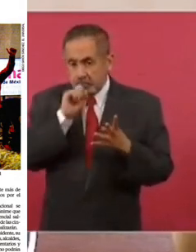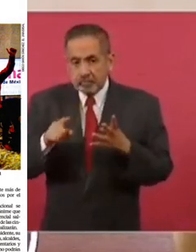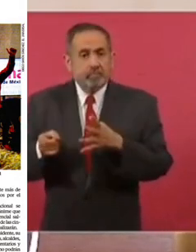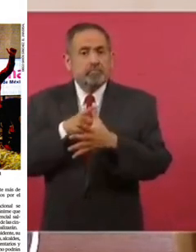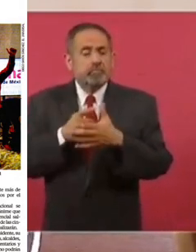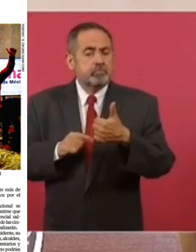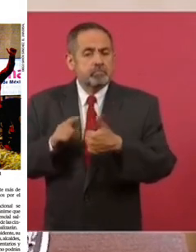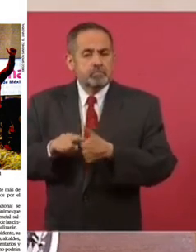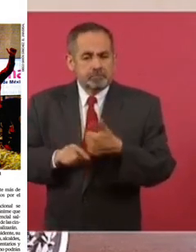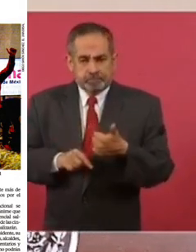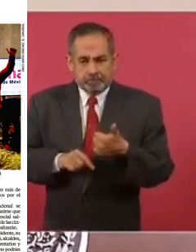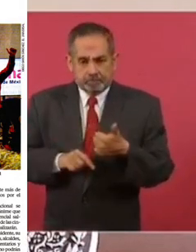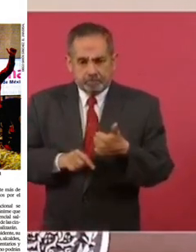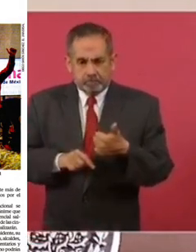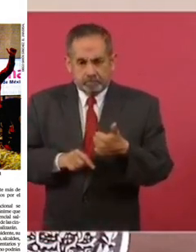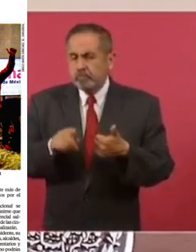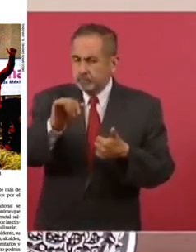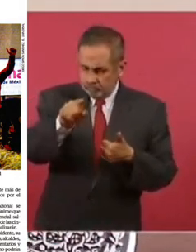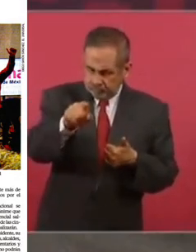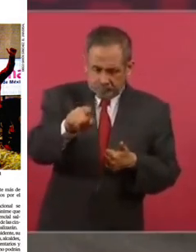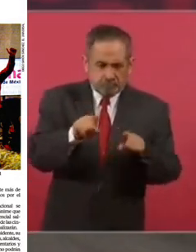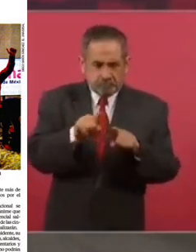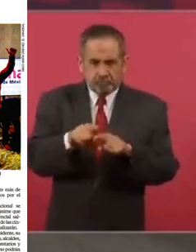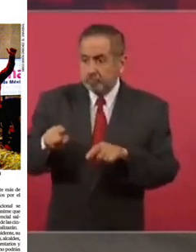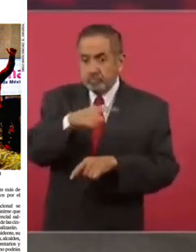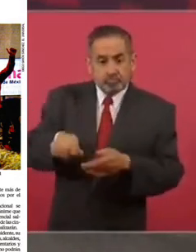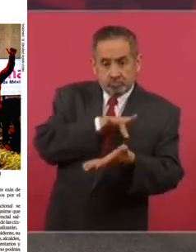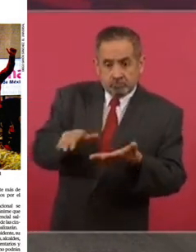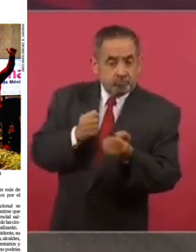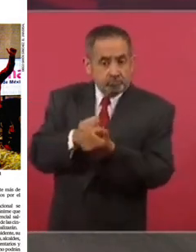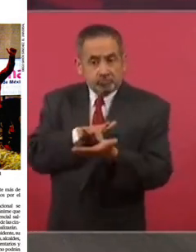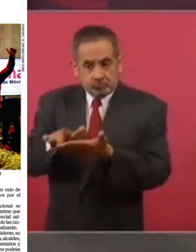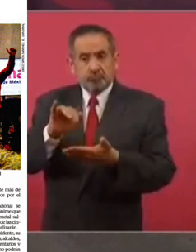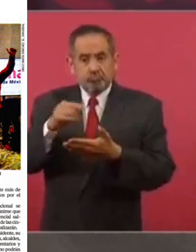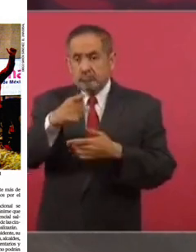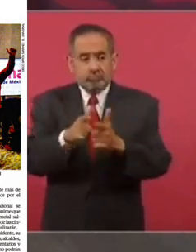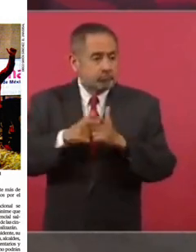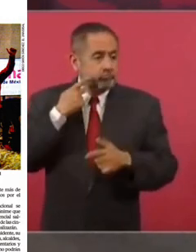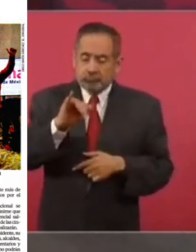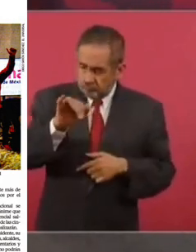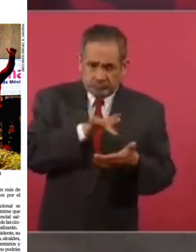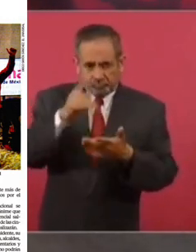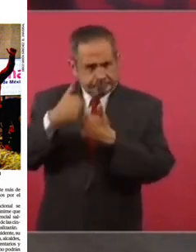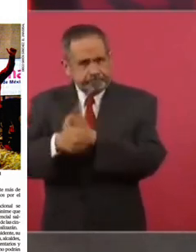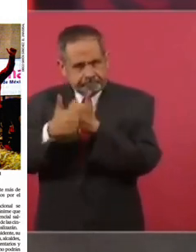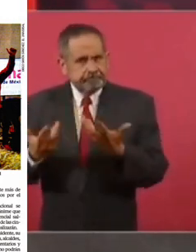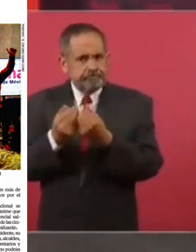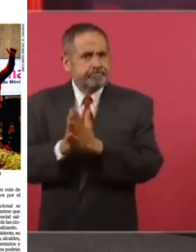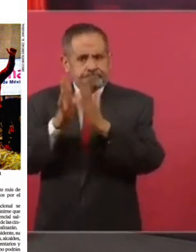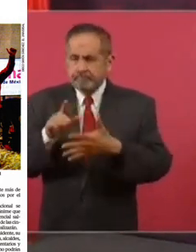y sí, si lo apoya su partido para participar,